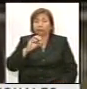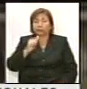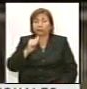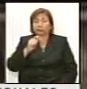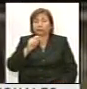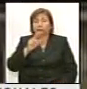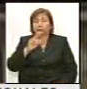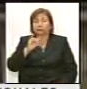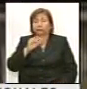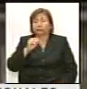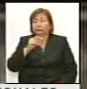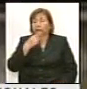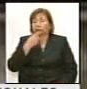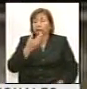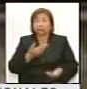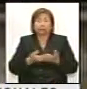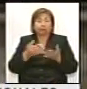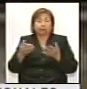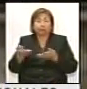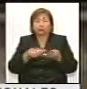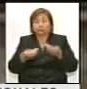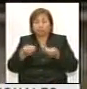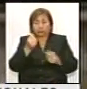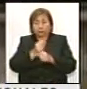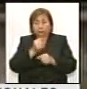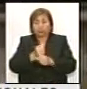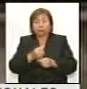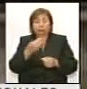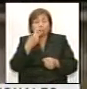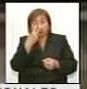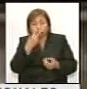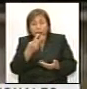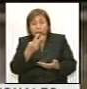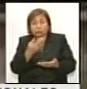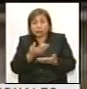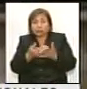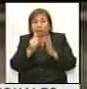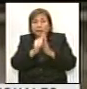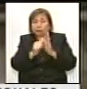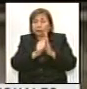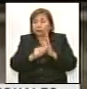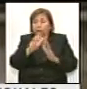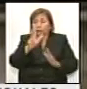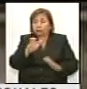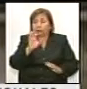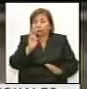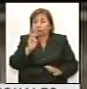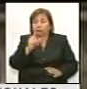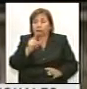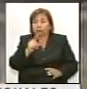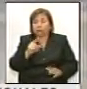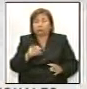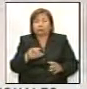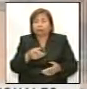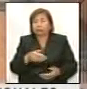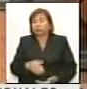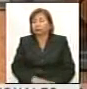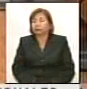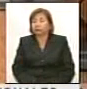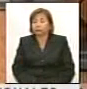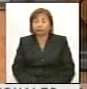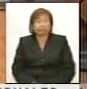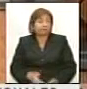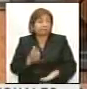comisión de los delitos y usurpación de funciones previstas en el artículo 361 del Código Penal.